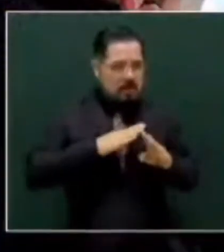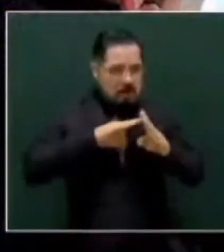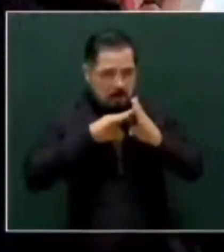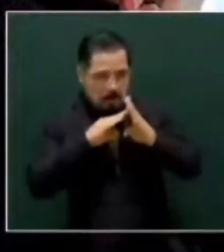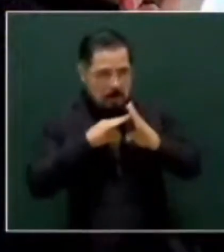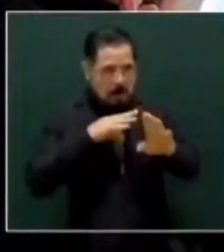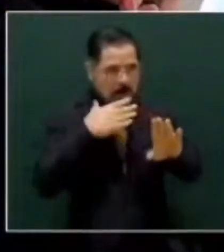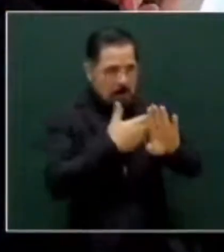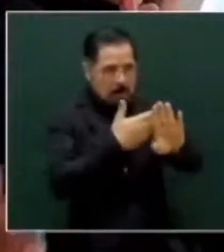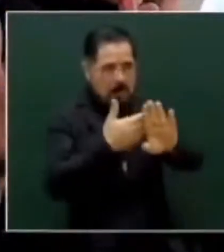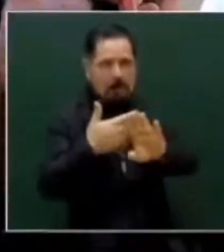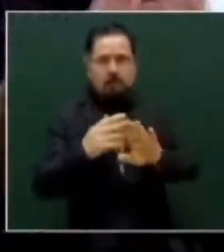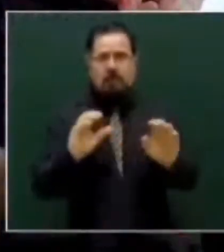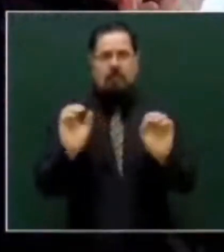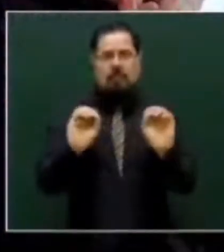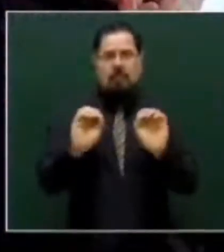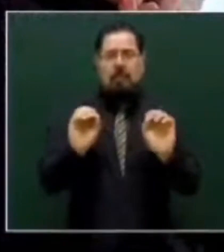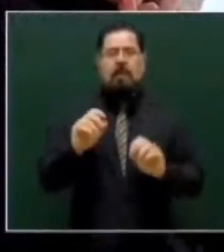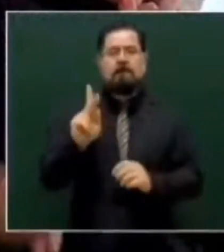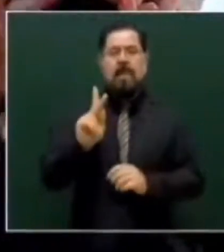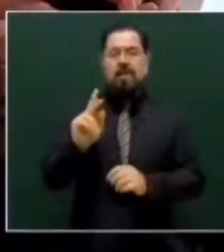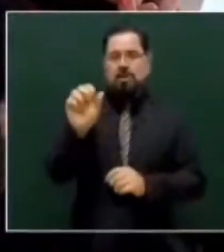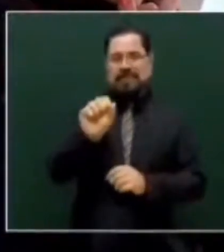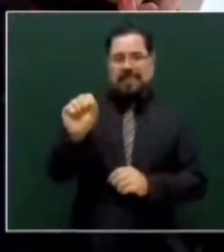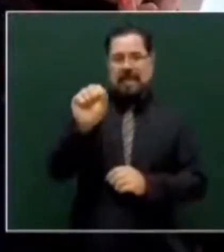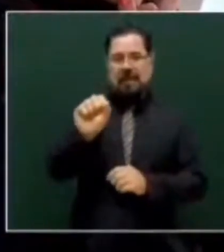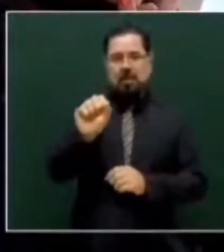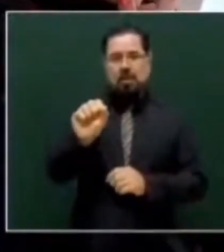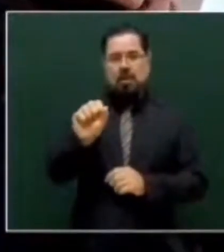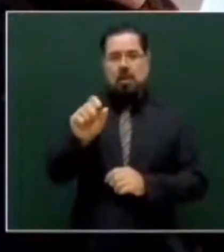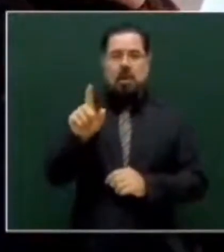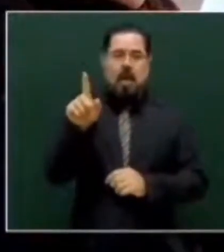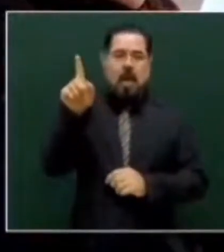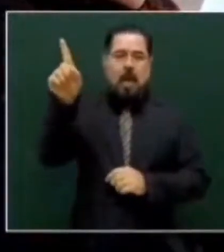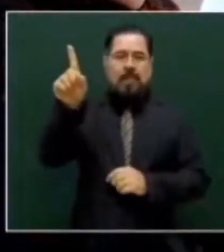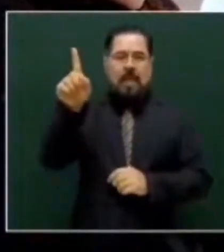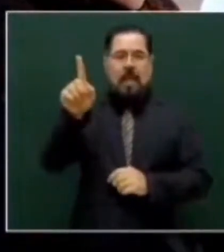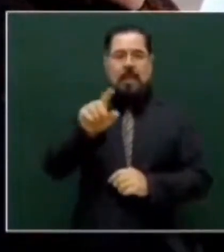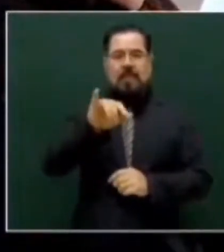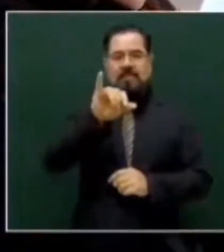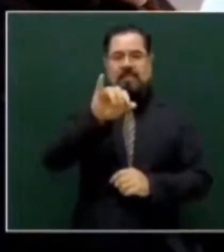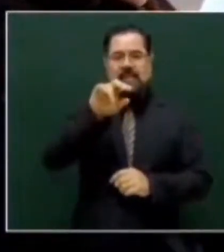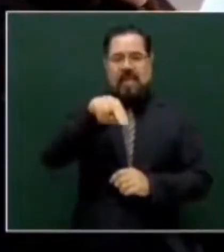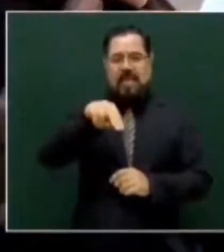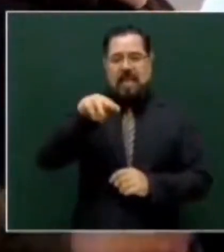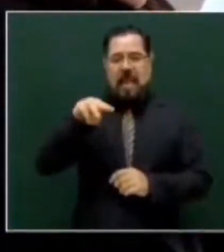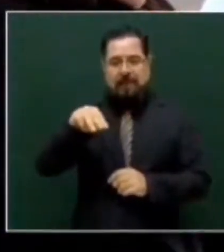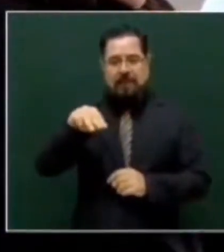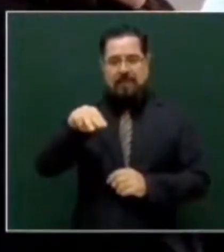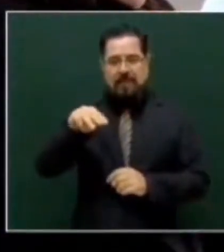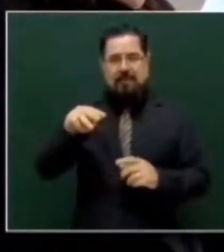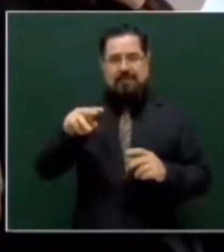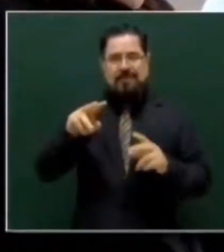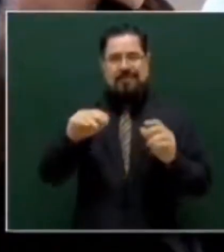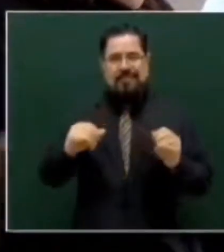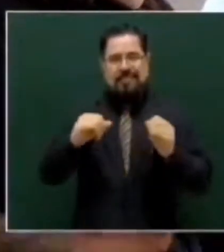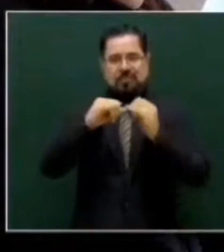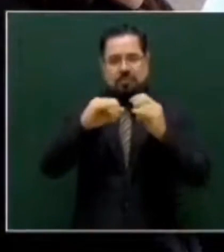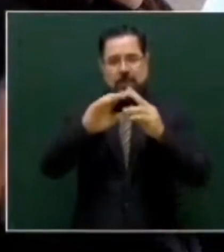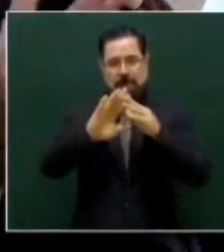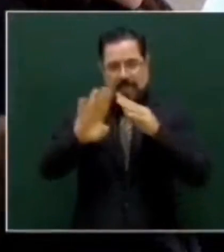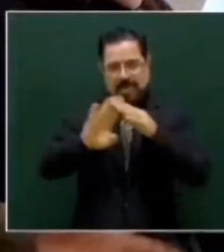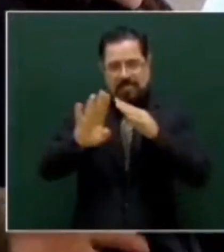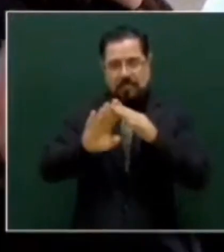el sábado, en la Ciudad de México, hubo 2 operativos del Instituto Nacional de Migración, donde pues varios migrantes